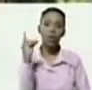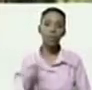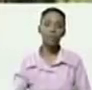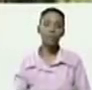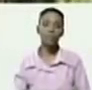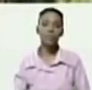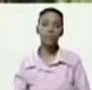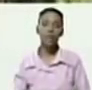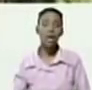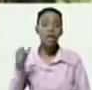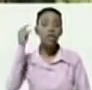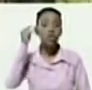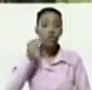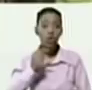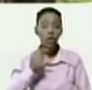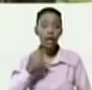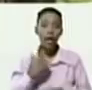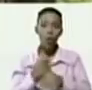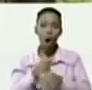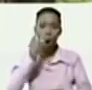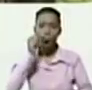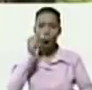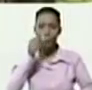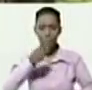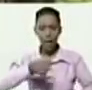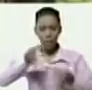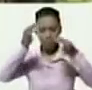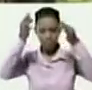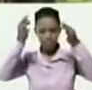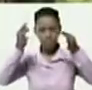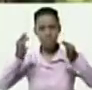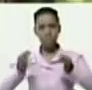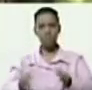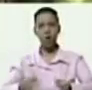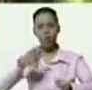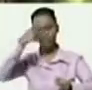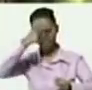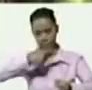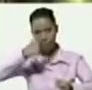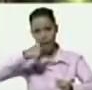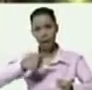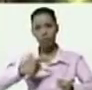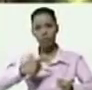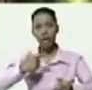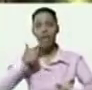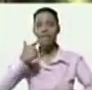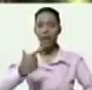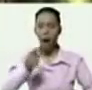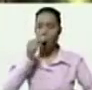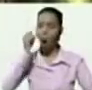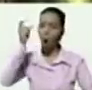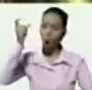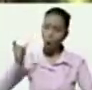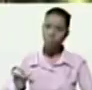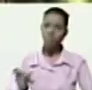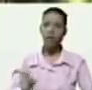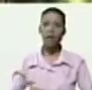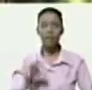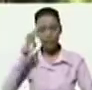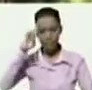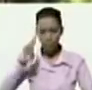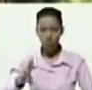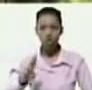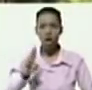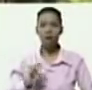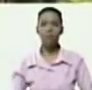Y Sucre era un caballero, toda la extensión de la palabra. Era, dijéramos hoy, era el tipo, pues, Antonio José